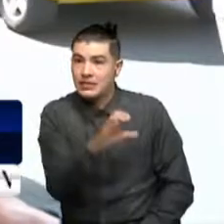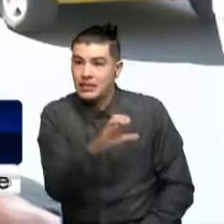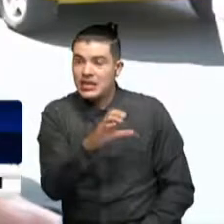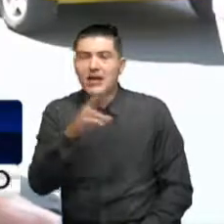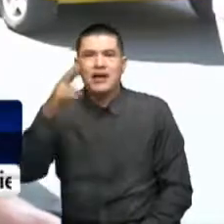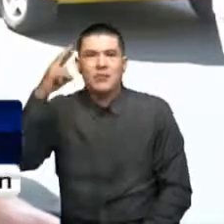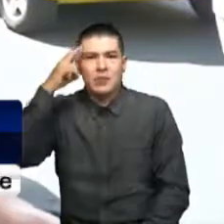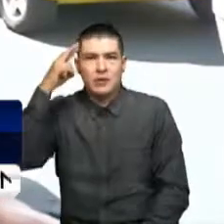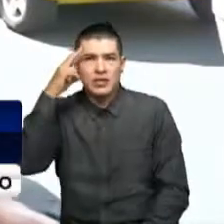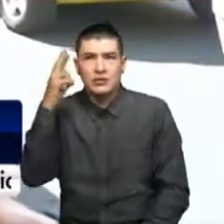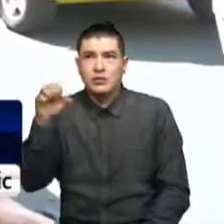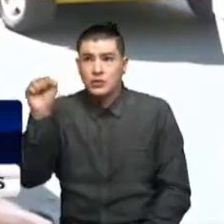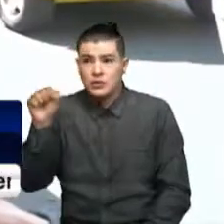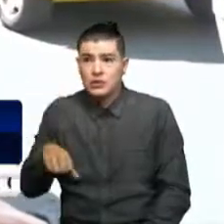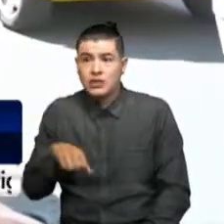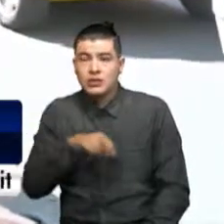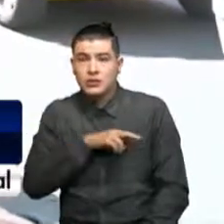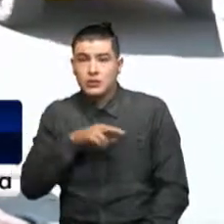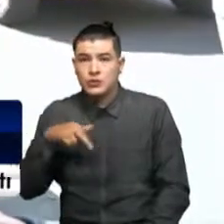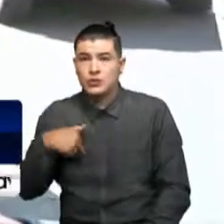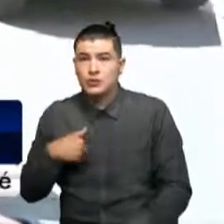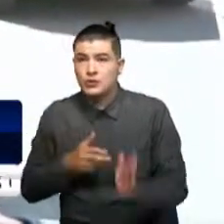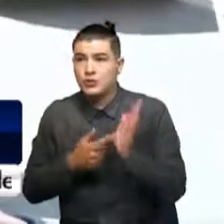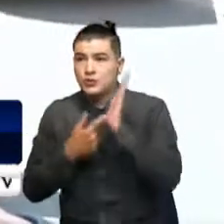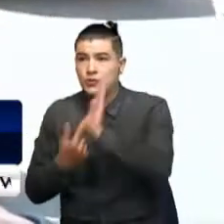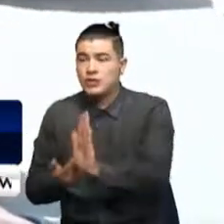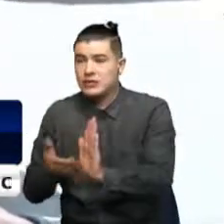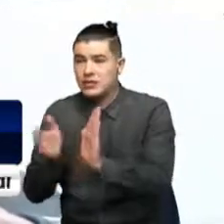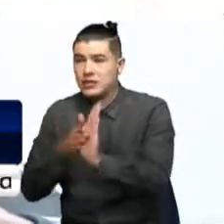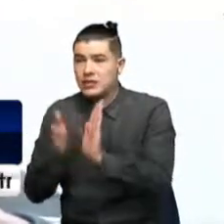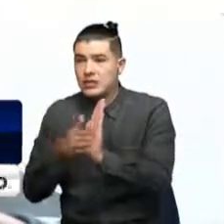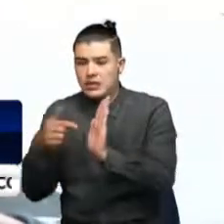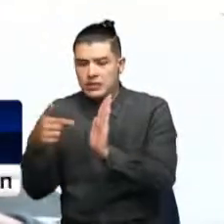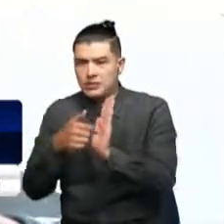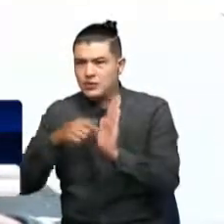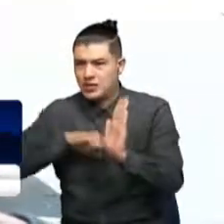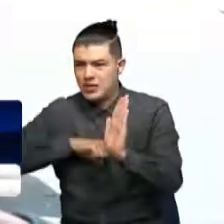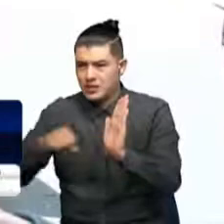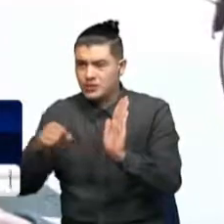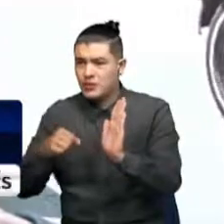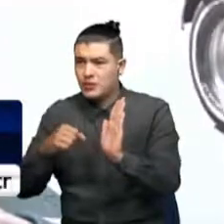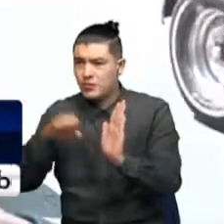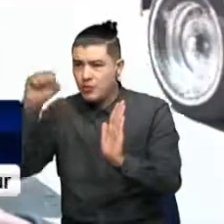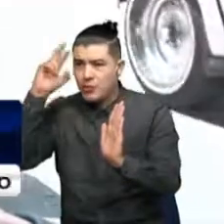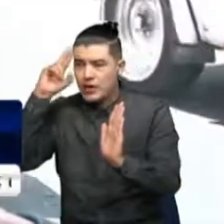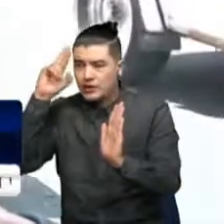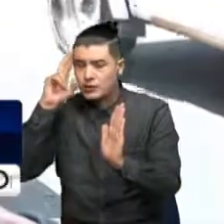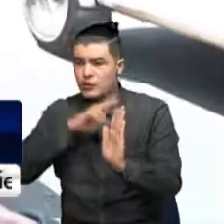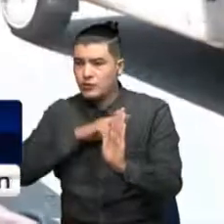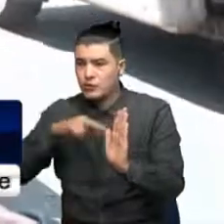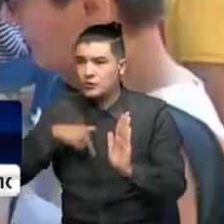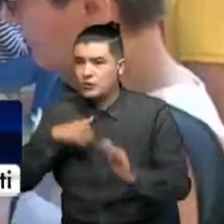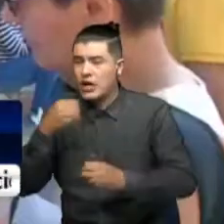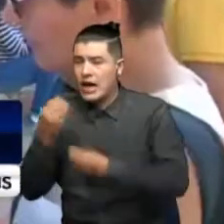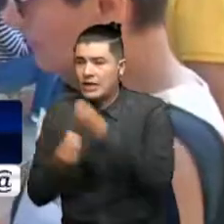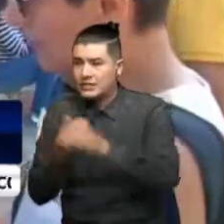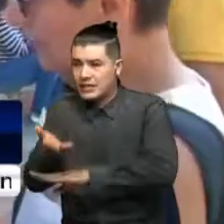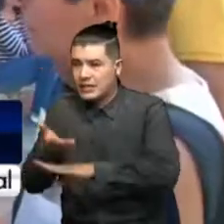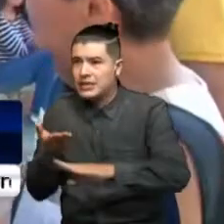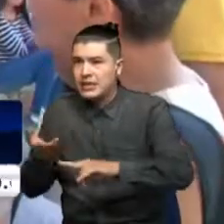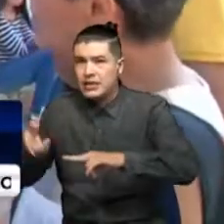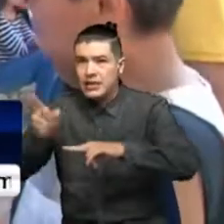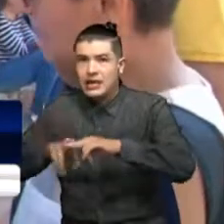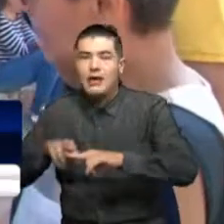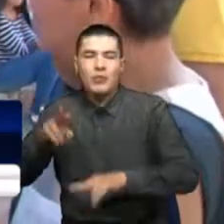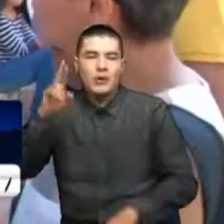si presentamos este argumento como fundamento de derecho seguramente será rechazado que esta situación